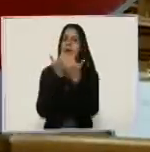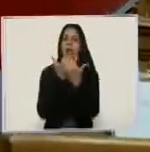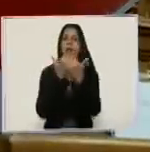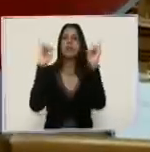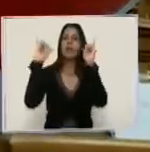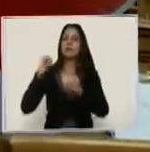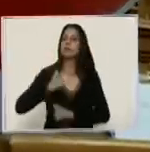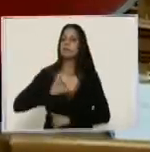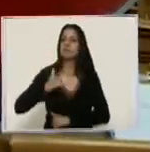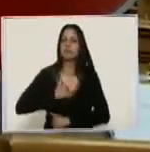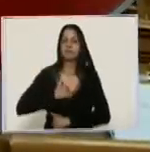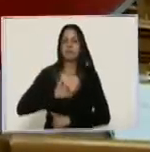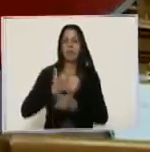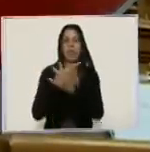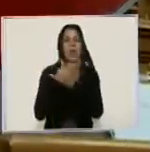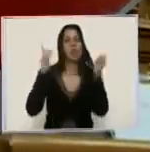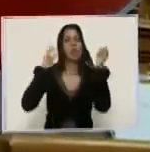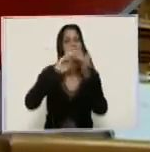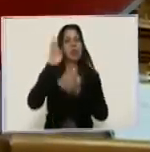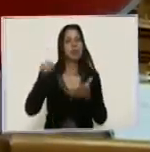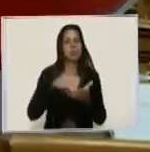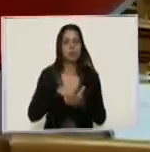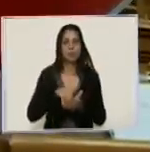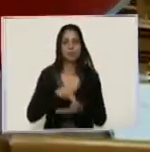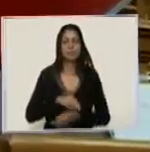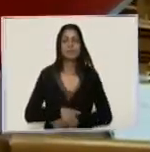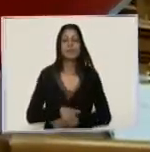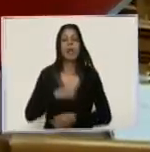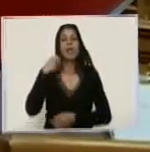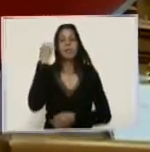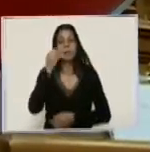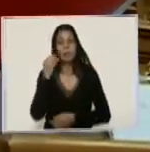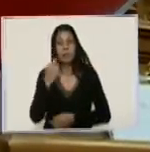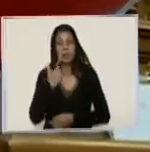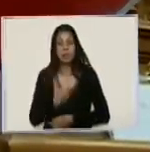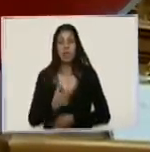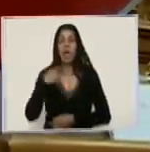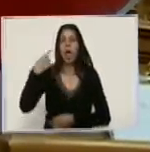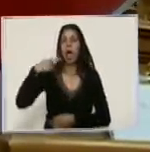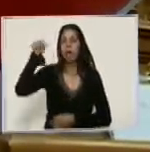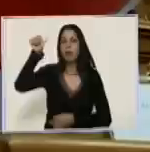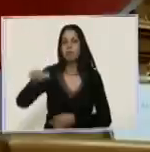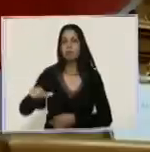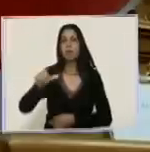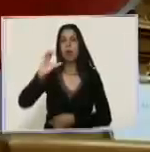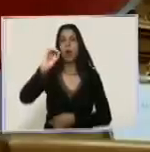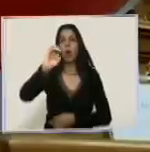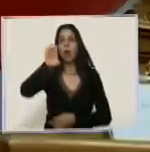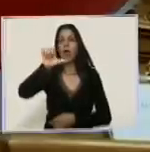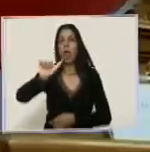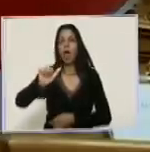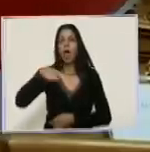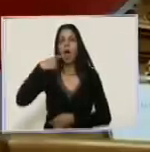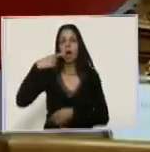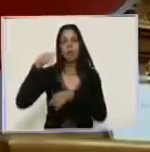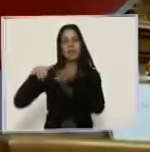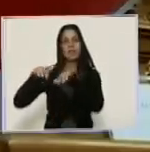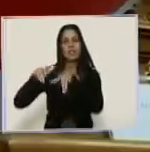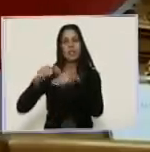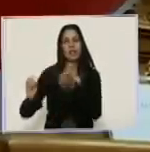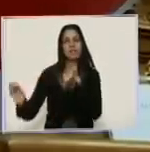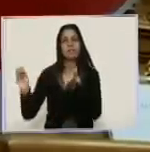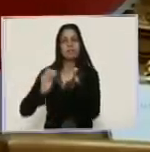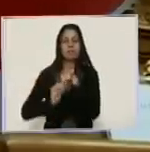independencia y la soberanía nacional. Considerando que semejante declaración lo que hace es ratificar la